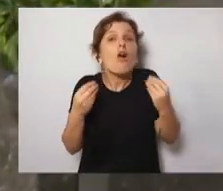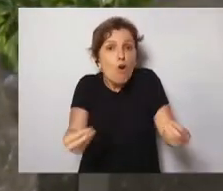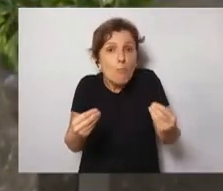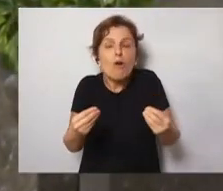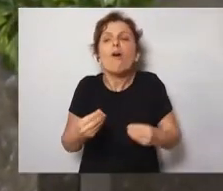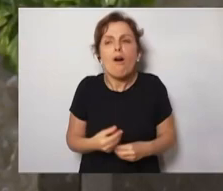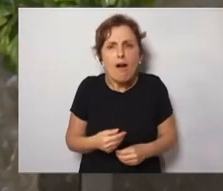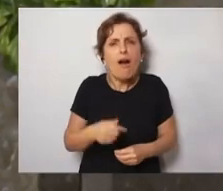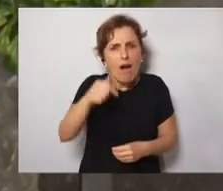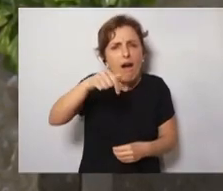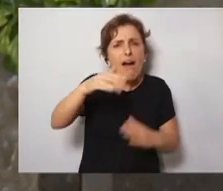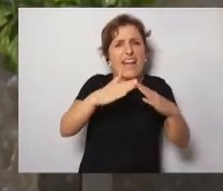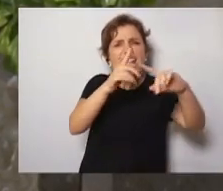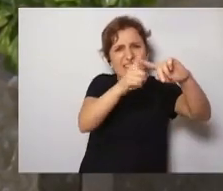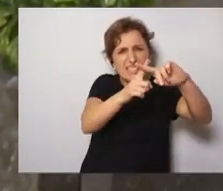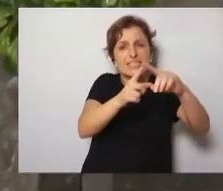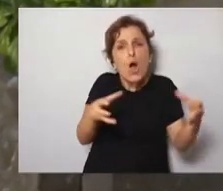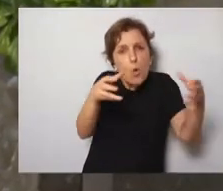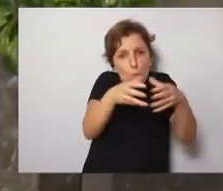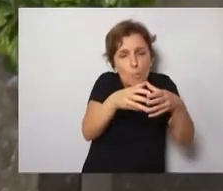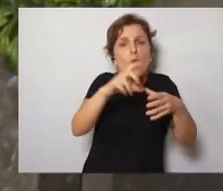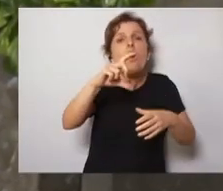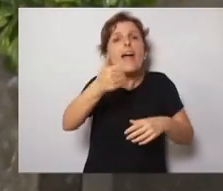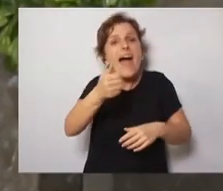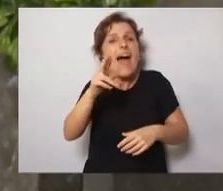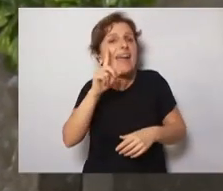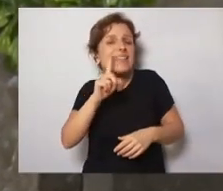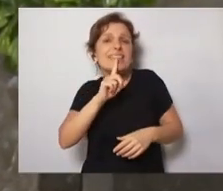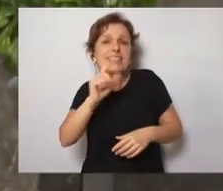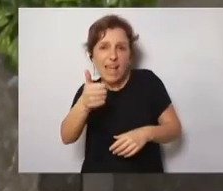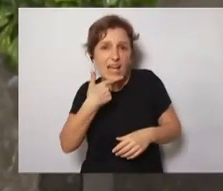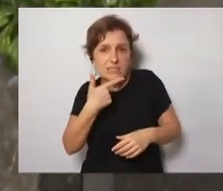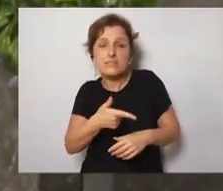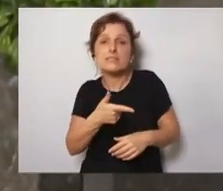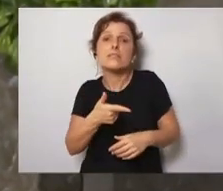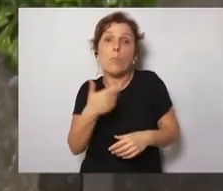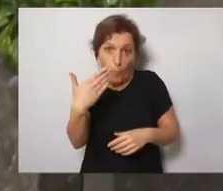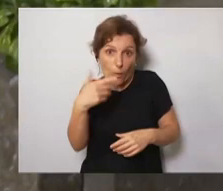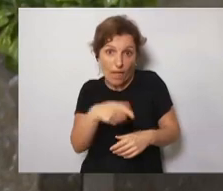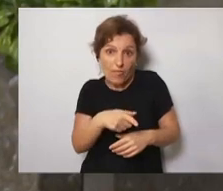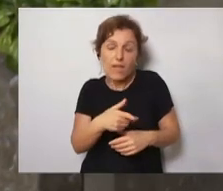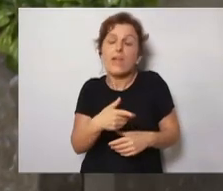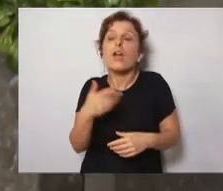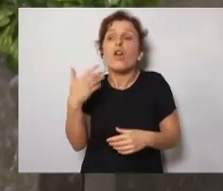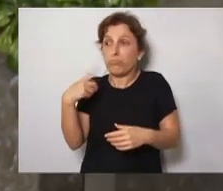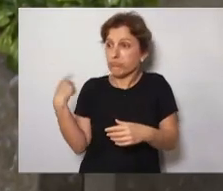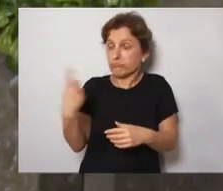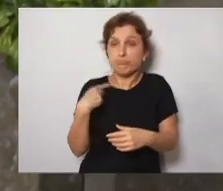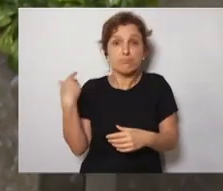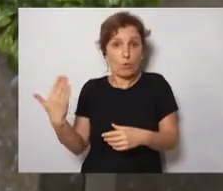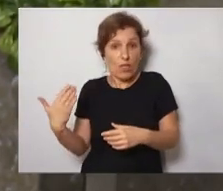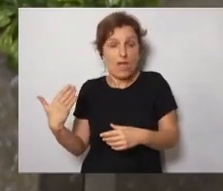ofrece poder poner en una cuenta después le vamos a poner el número llamar por teléfono